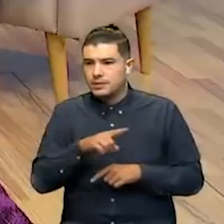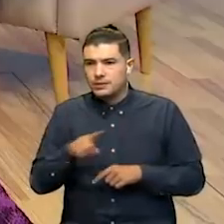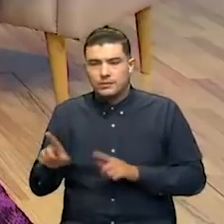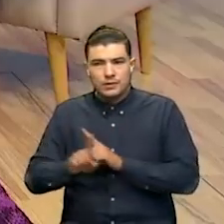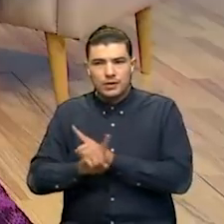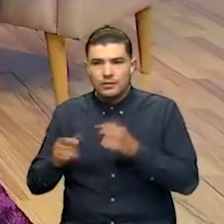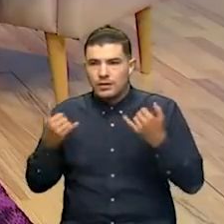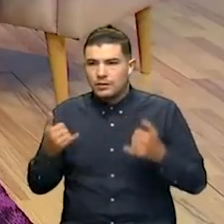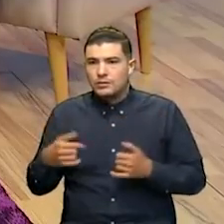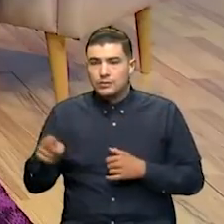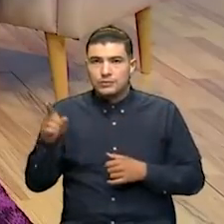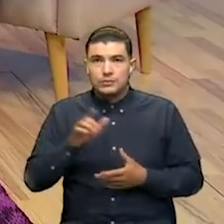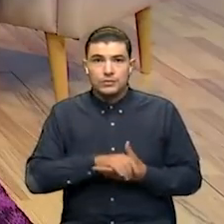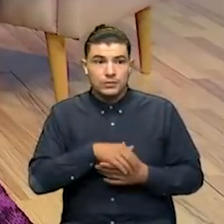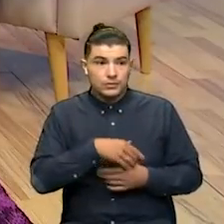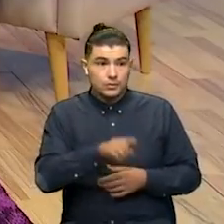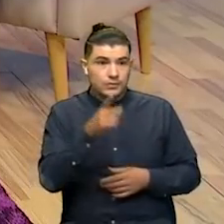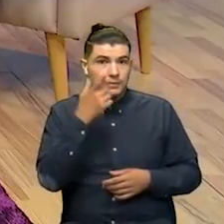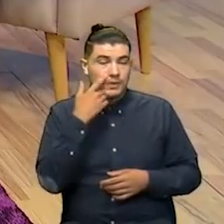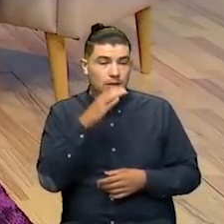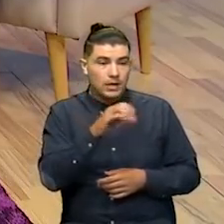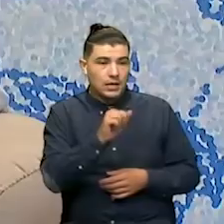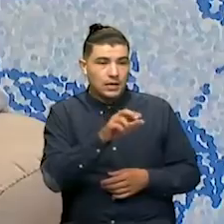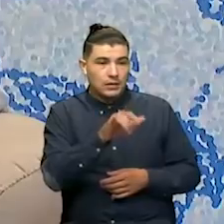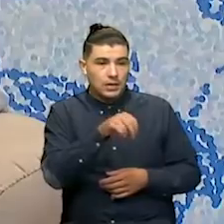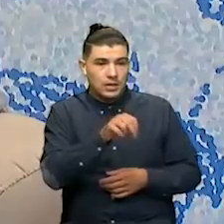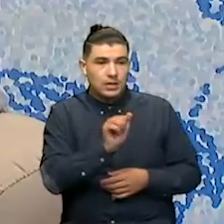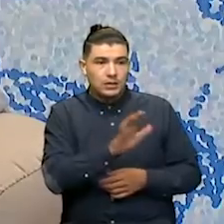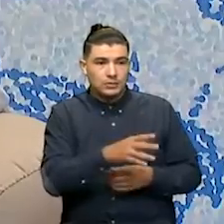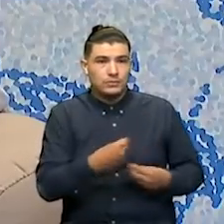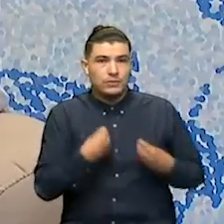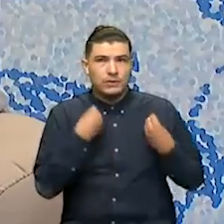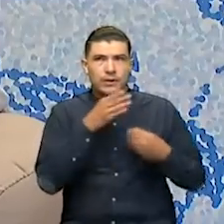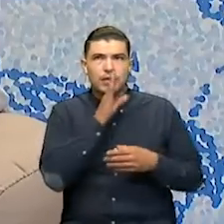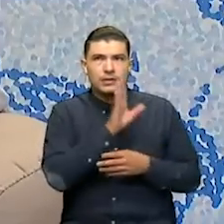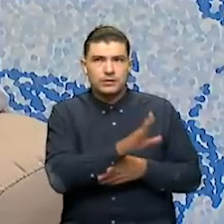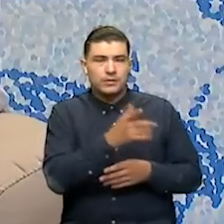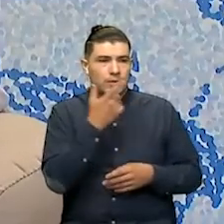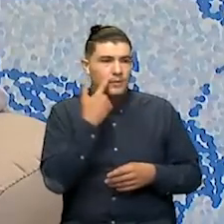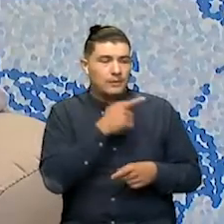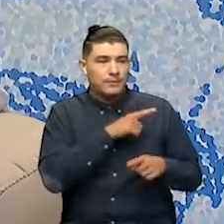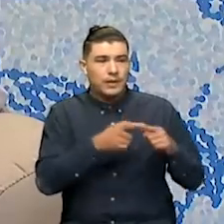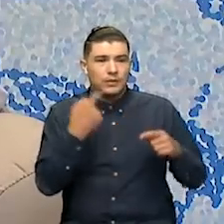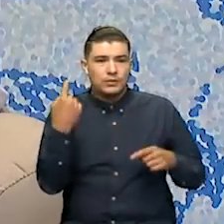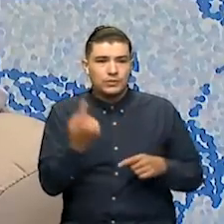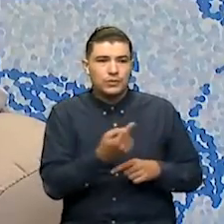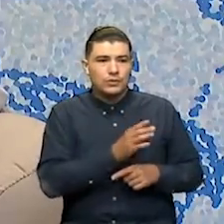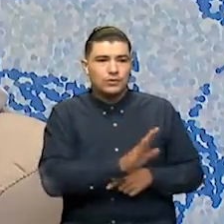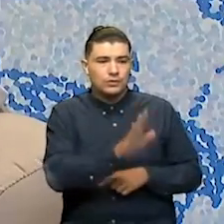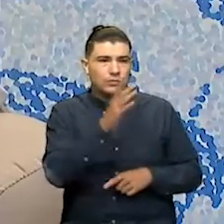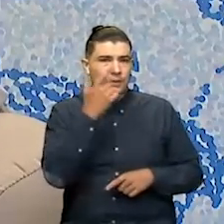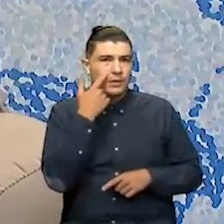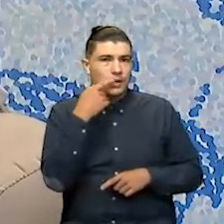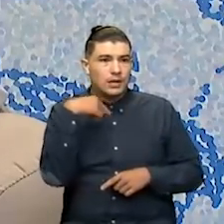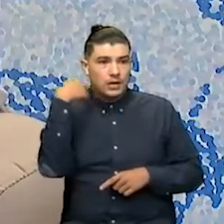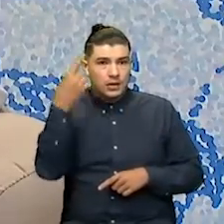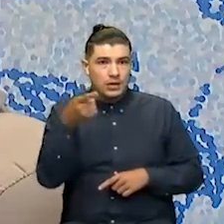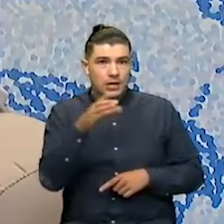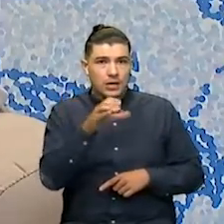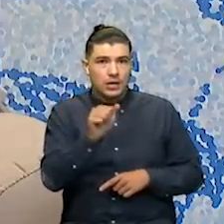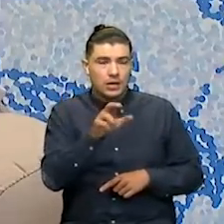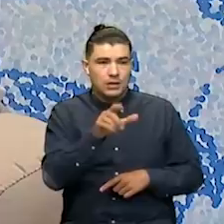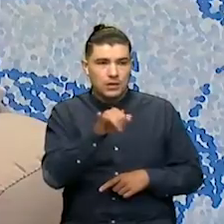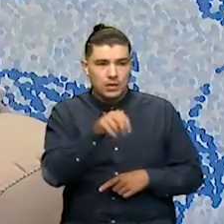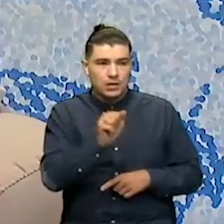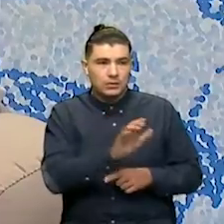ahora el padre de Carolina está vivo, el que entra a las sucesiones es el padre. Solamente podría entrar Carolina en el evento